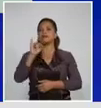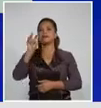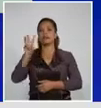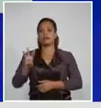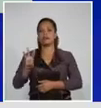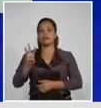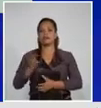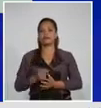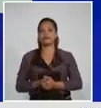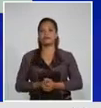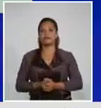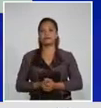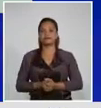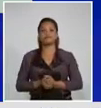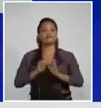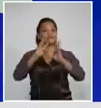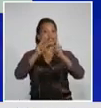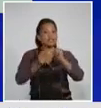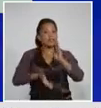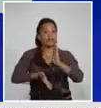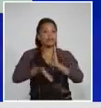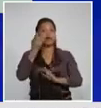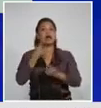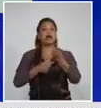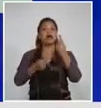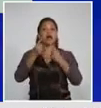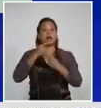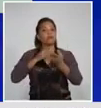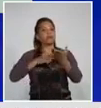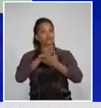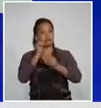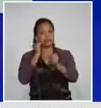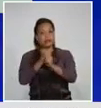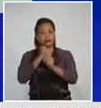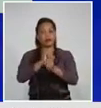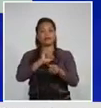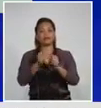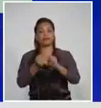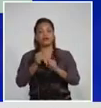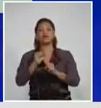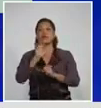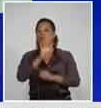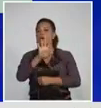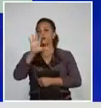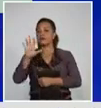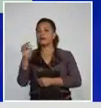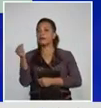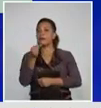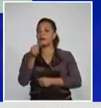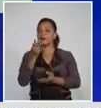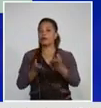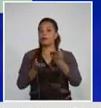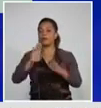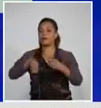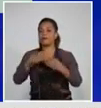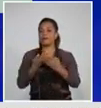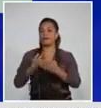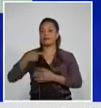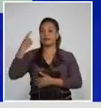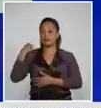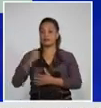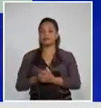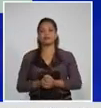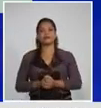autóctonos, cifra elevada independientemente de que son 45 menos que la jornada anterior. Se